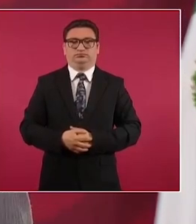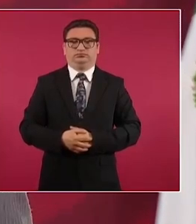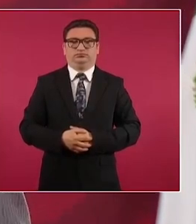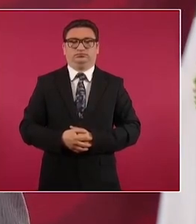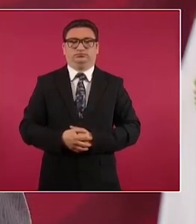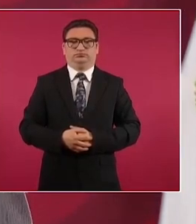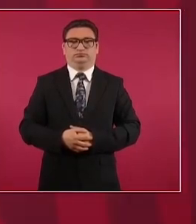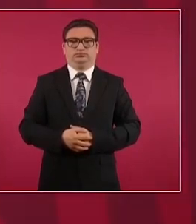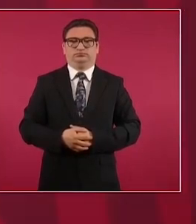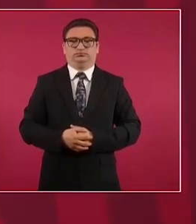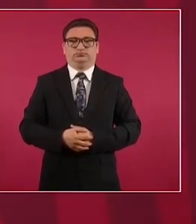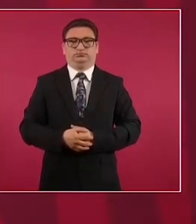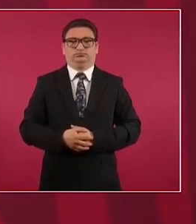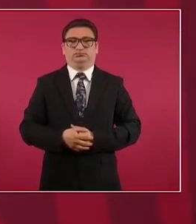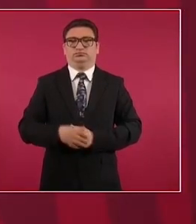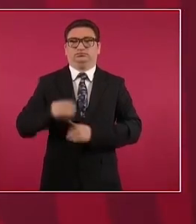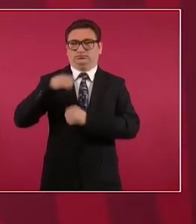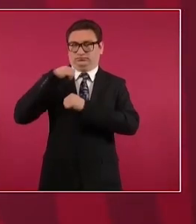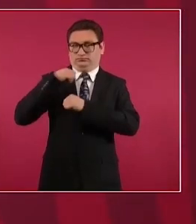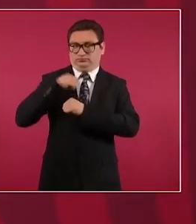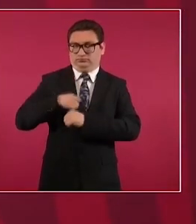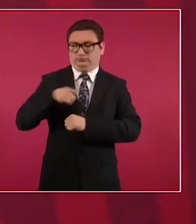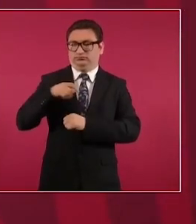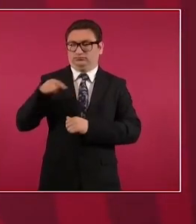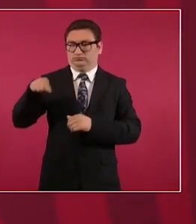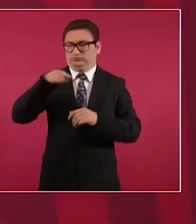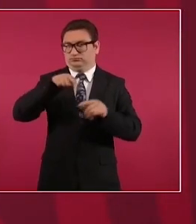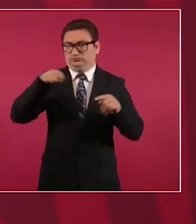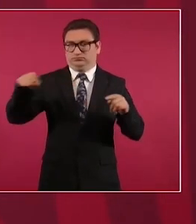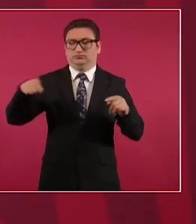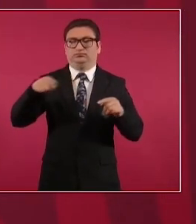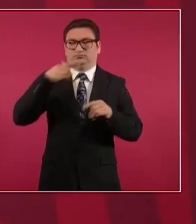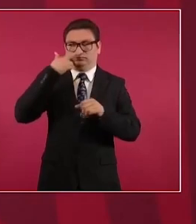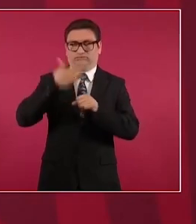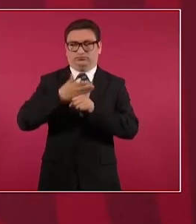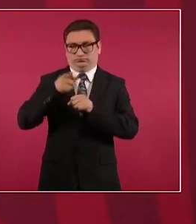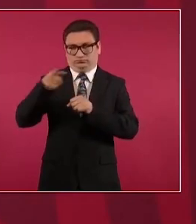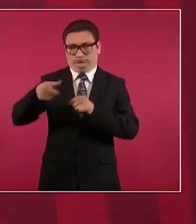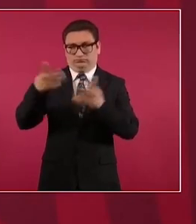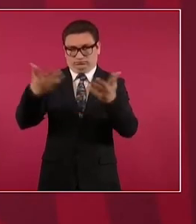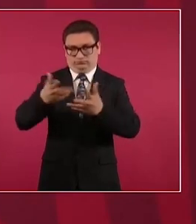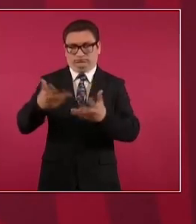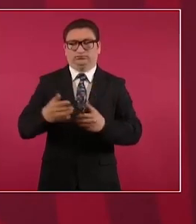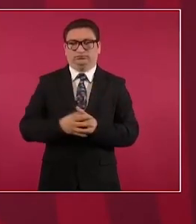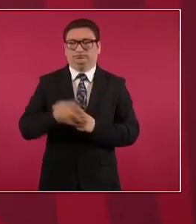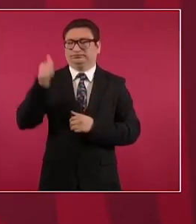que la autoridad competente actúe, que siempre